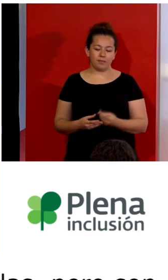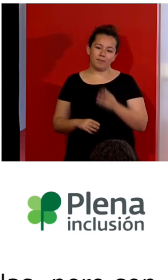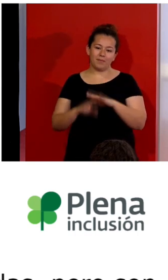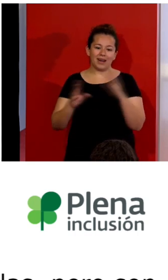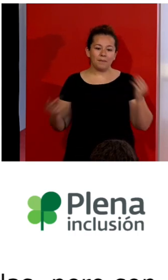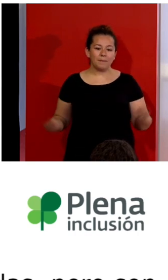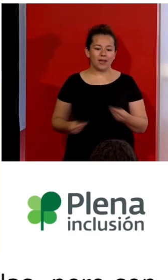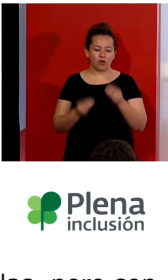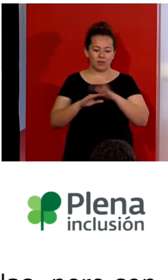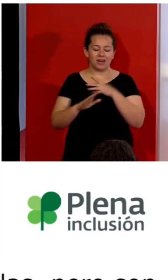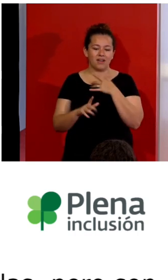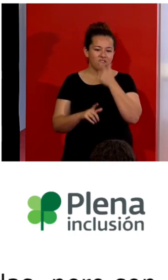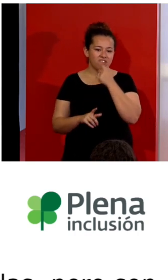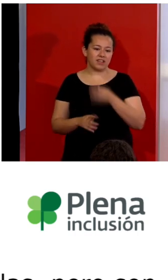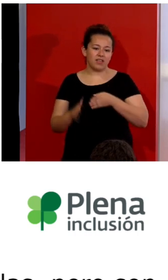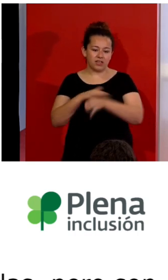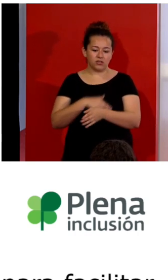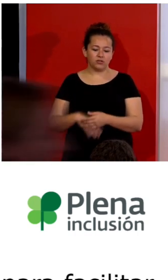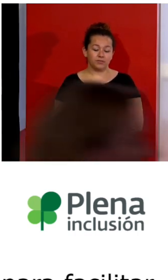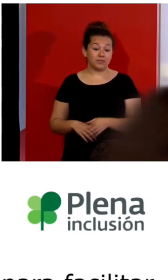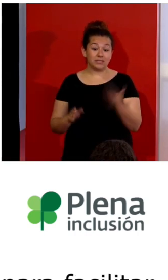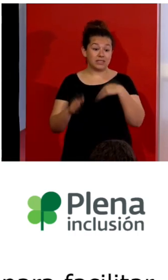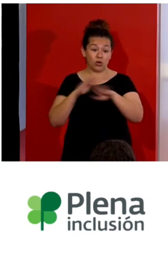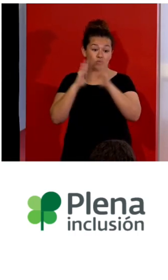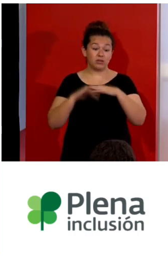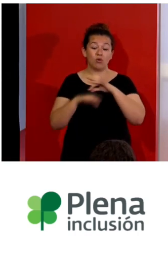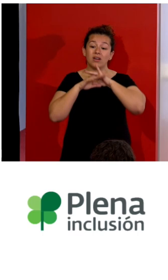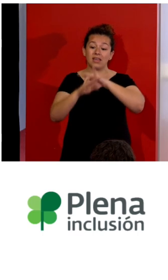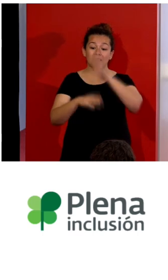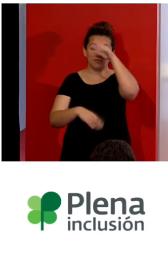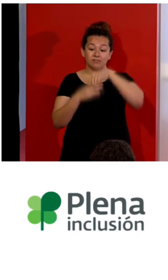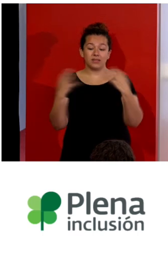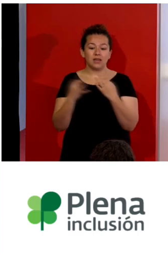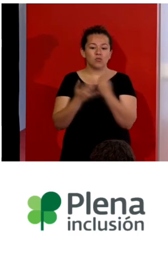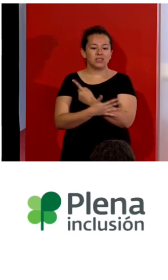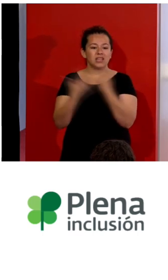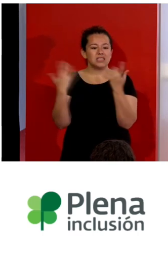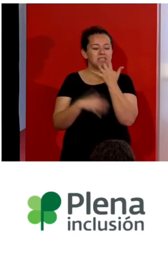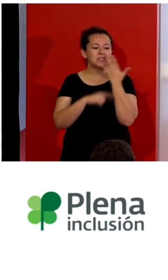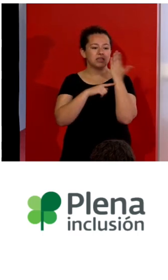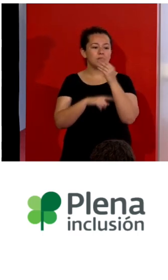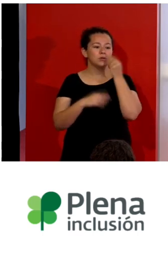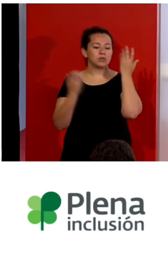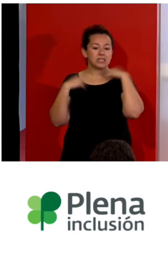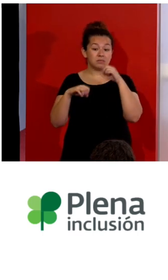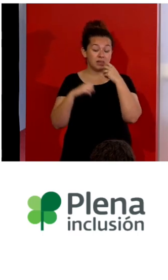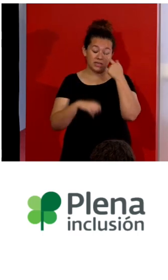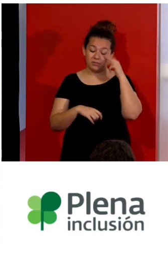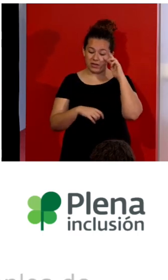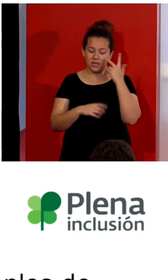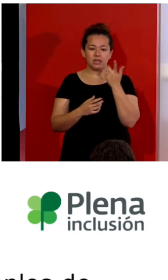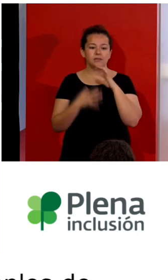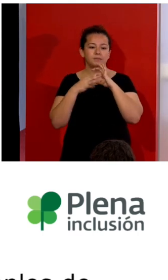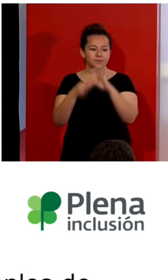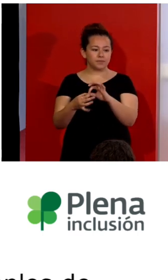para facilitar el acceso. Y por último, la guía incluye 16 ejemplos de buenas experiencias relativos tanto